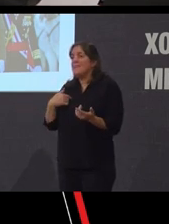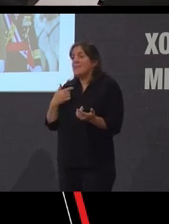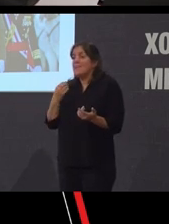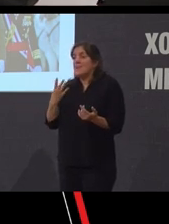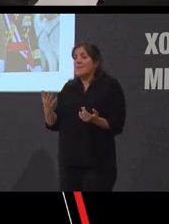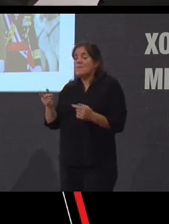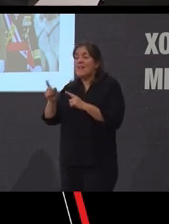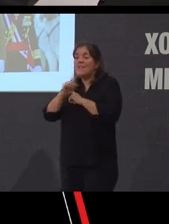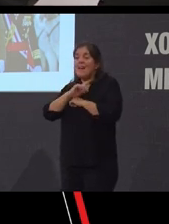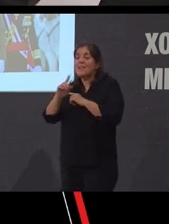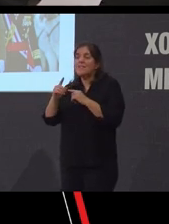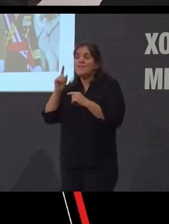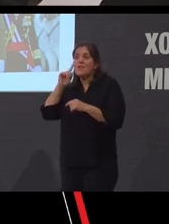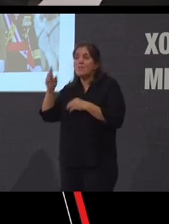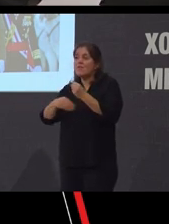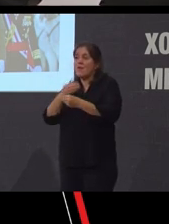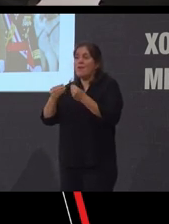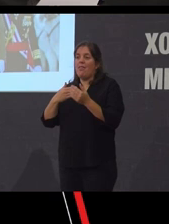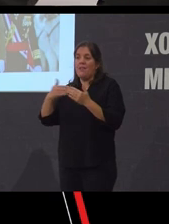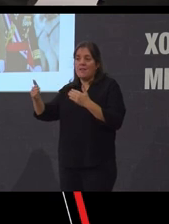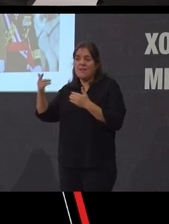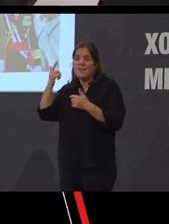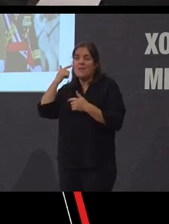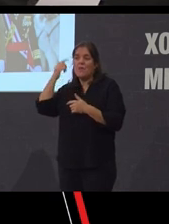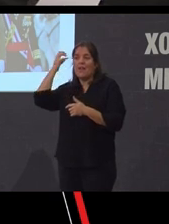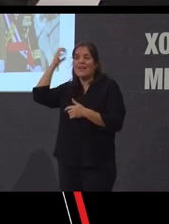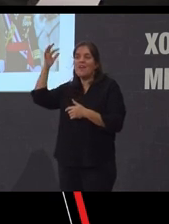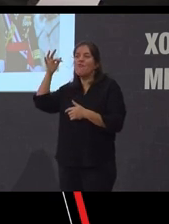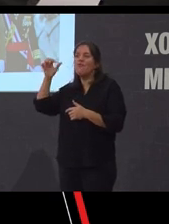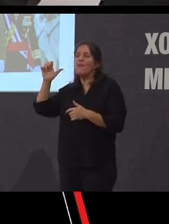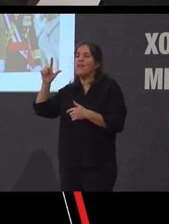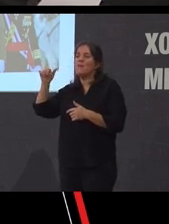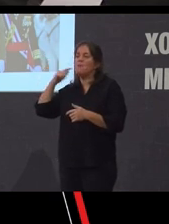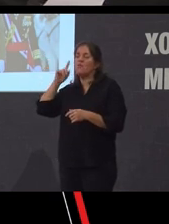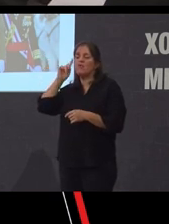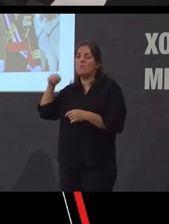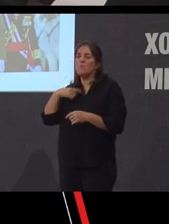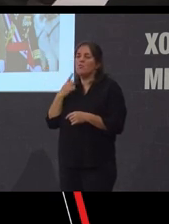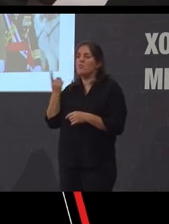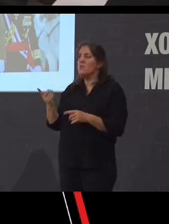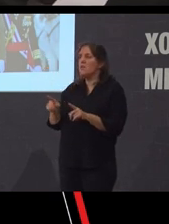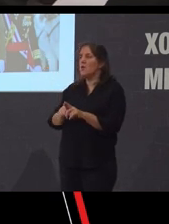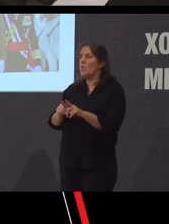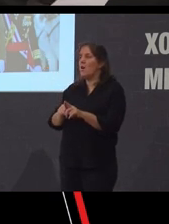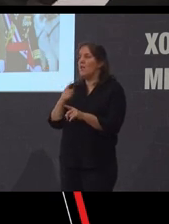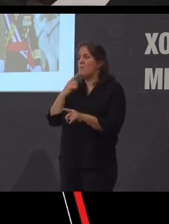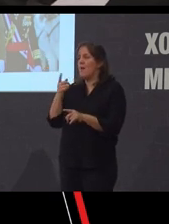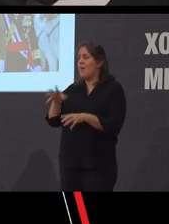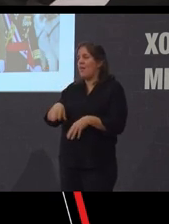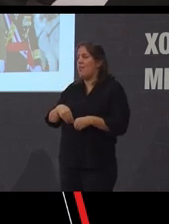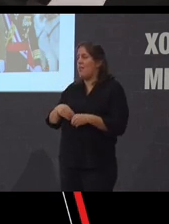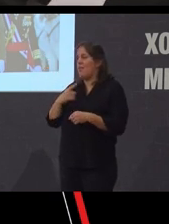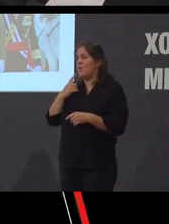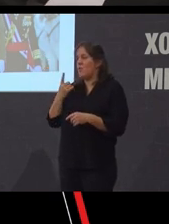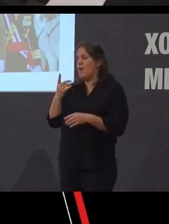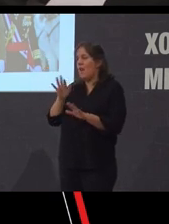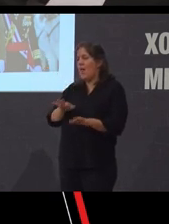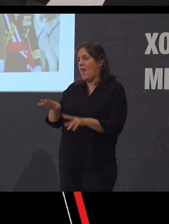é o que fará Felipe, non? Se lle fará o xogo aos militares como Juan Carlos, se lle